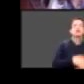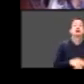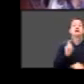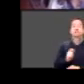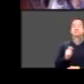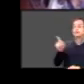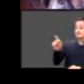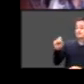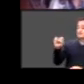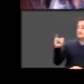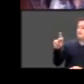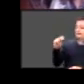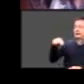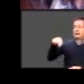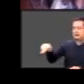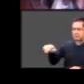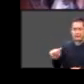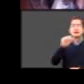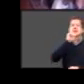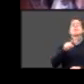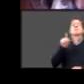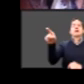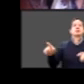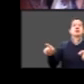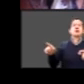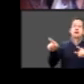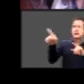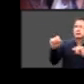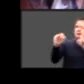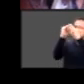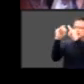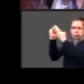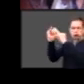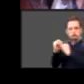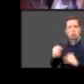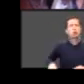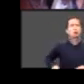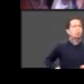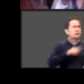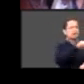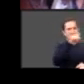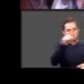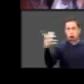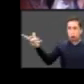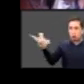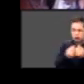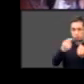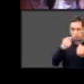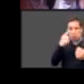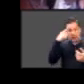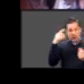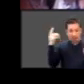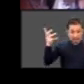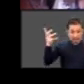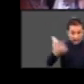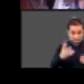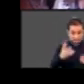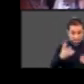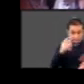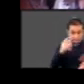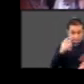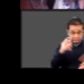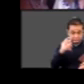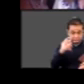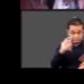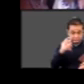administración pública y con todos los gobiernos locales y aquí es donde pues quiero explicarles